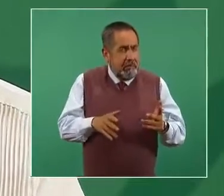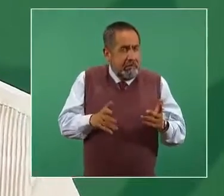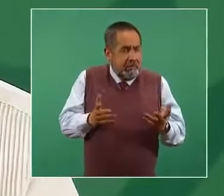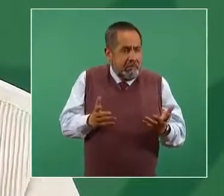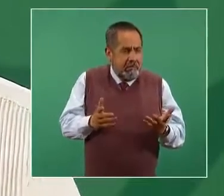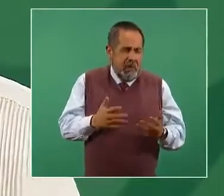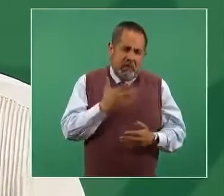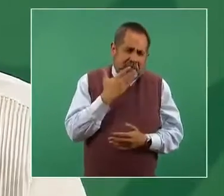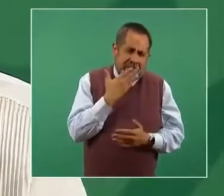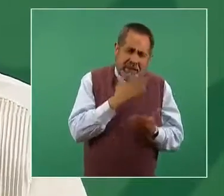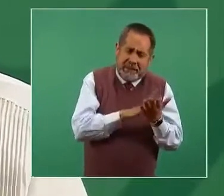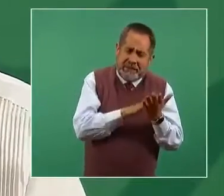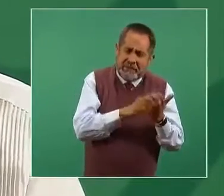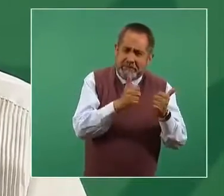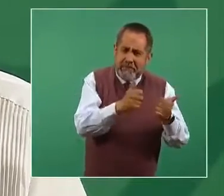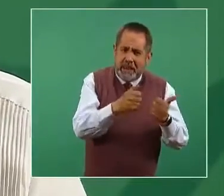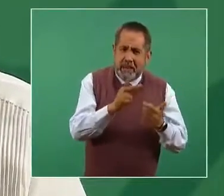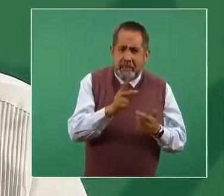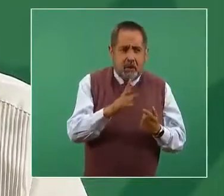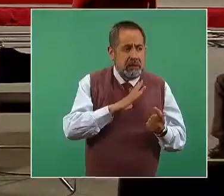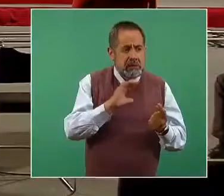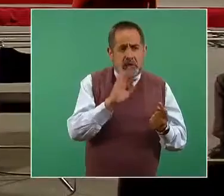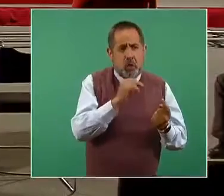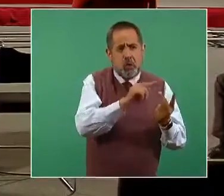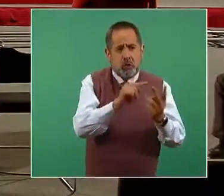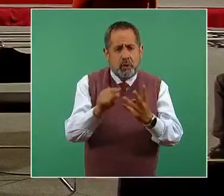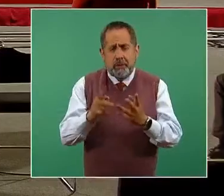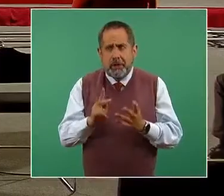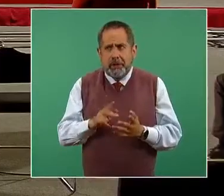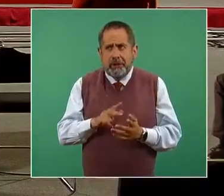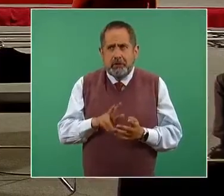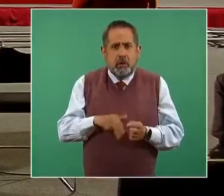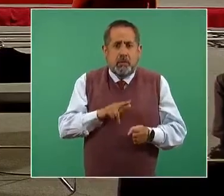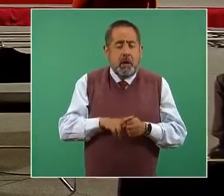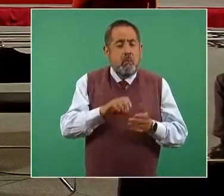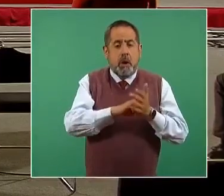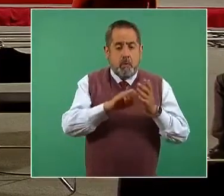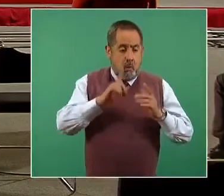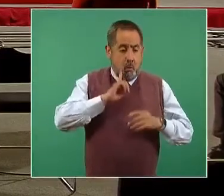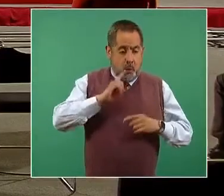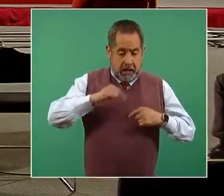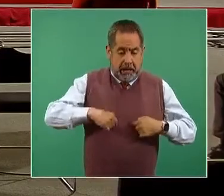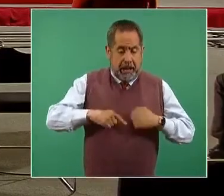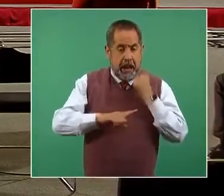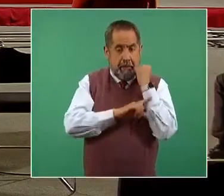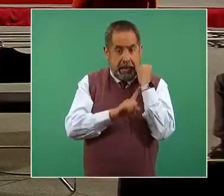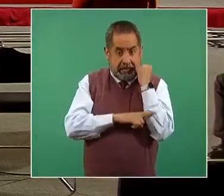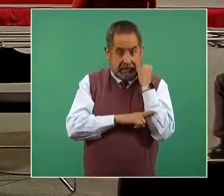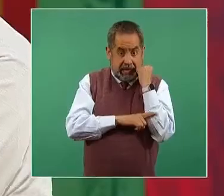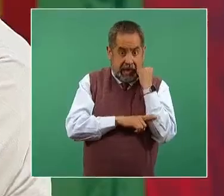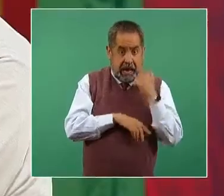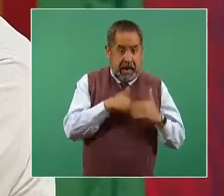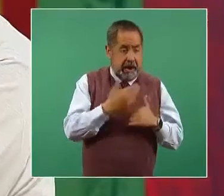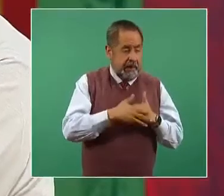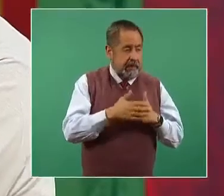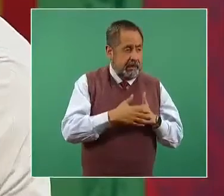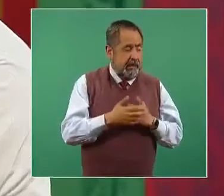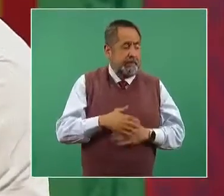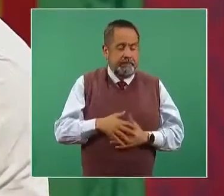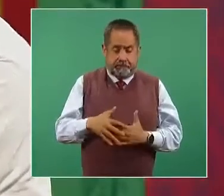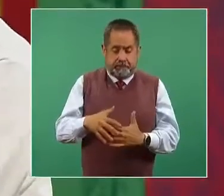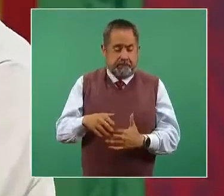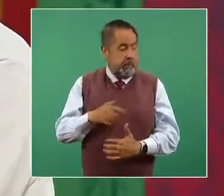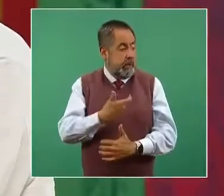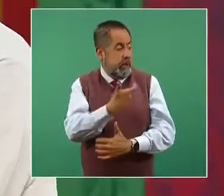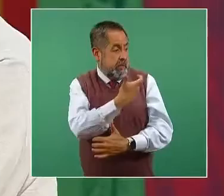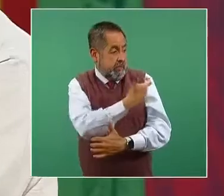una experiencia, puede haber otras. Cuando se vacunen mujeres embarazadas, se espera que los